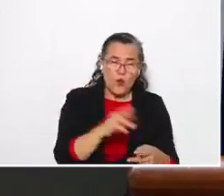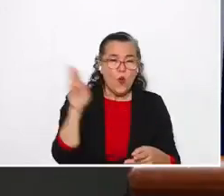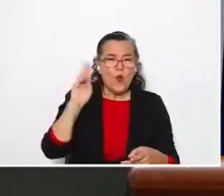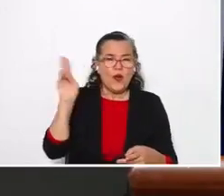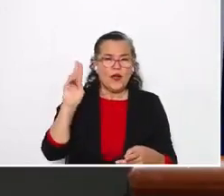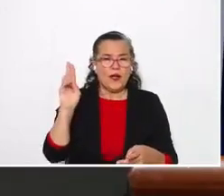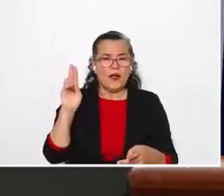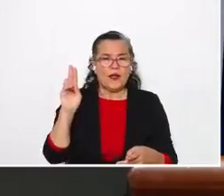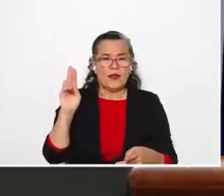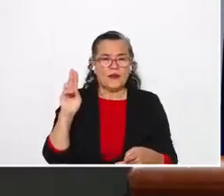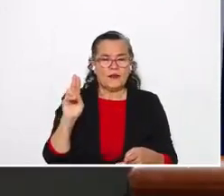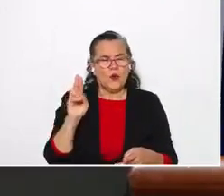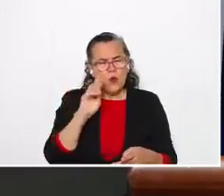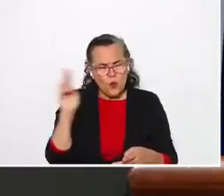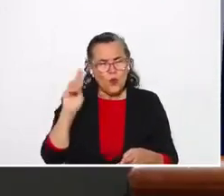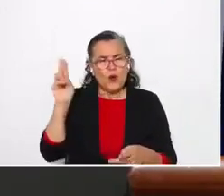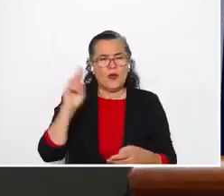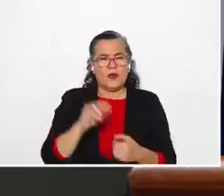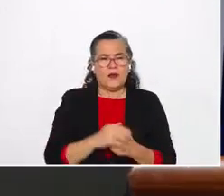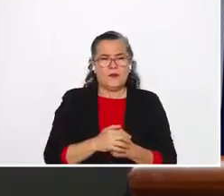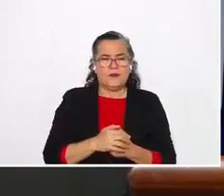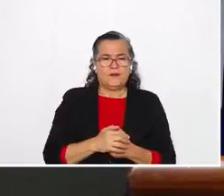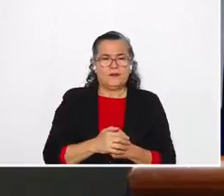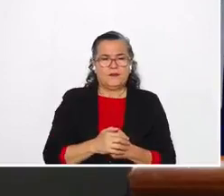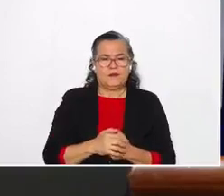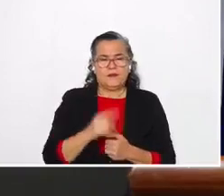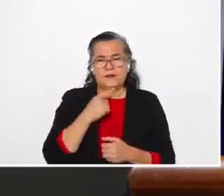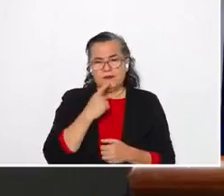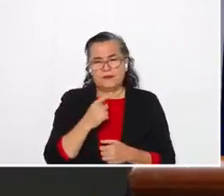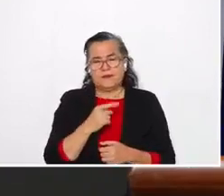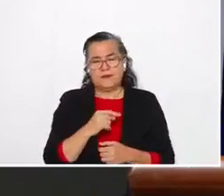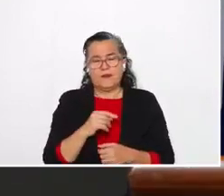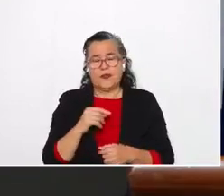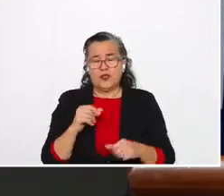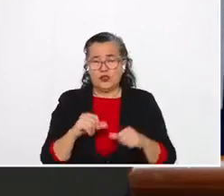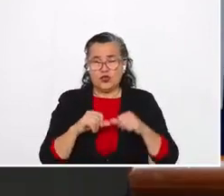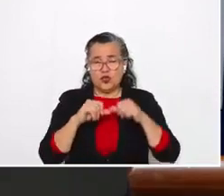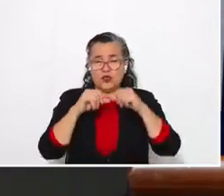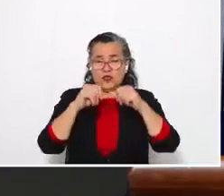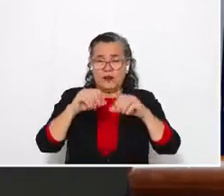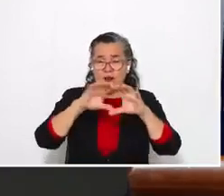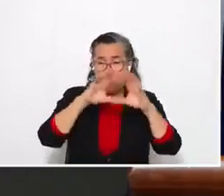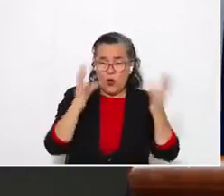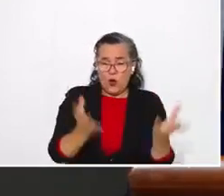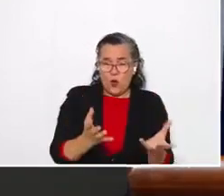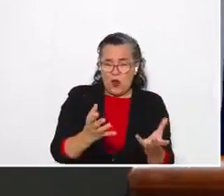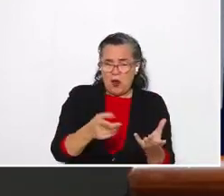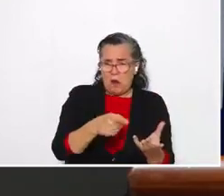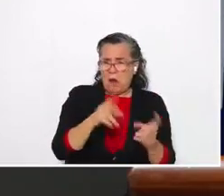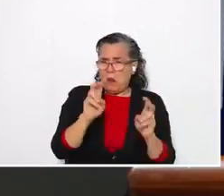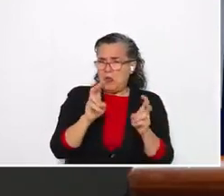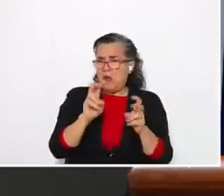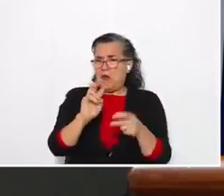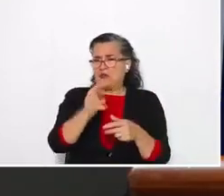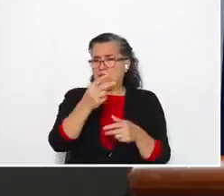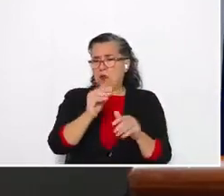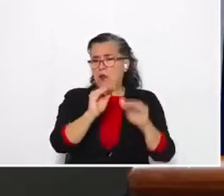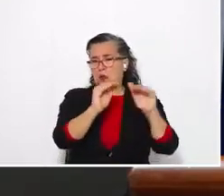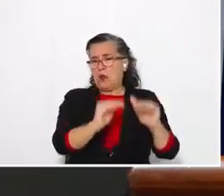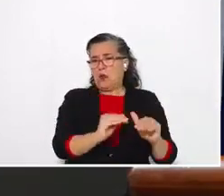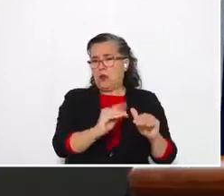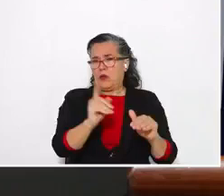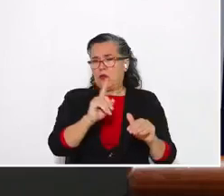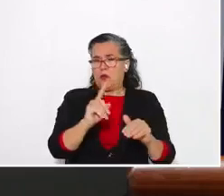urgente que nunca. Insisto, en la sostenibilidad global no se trata de una cuestión secundaria ni propia